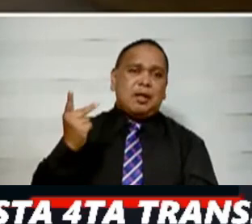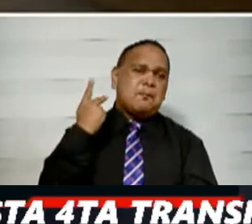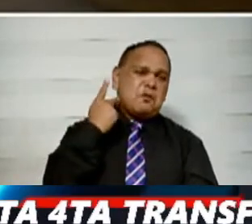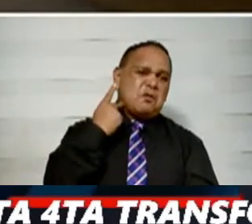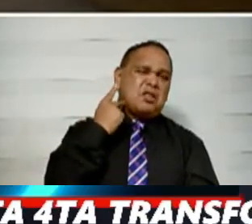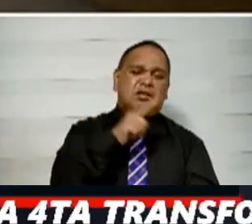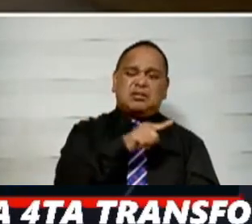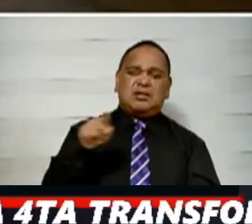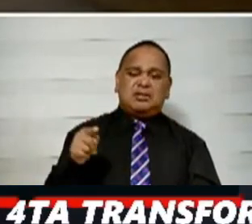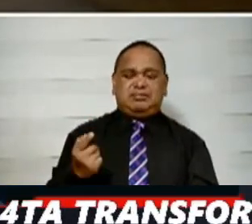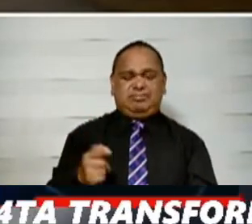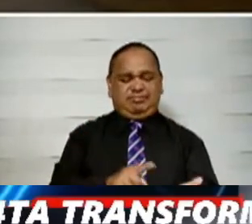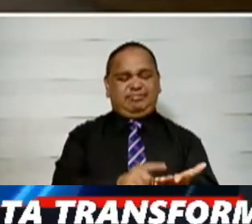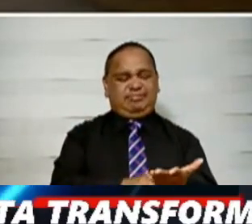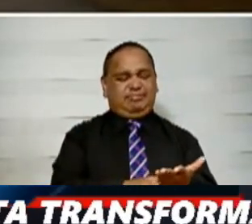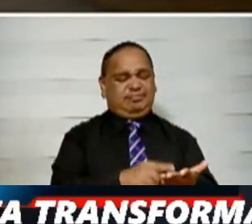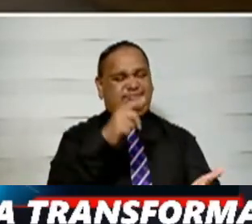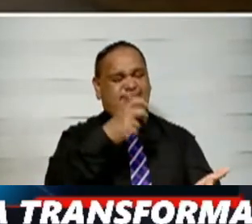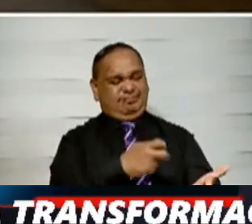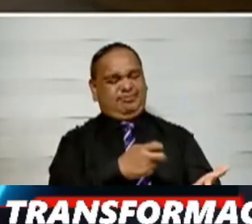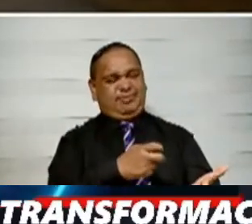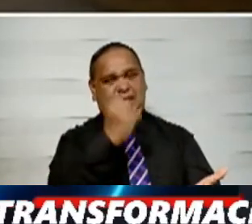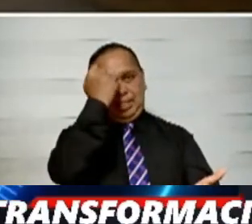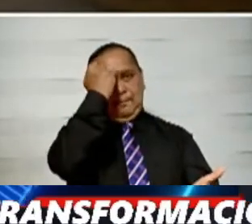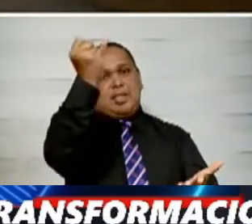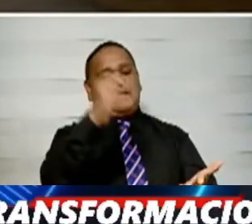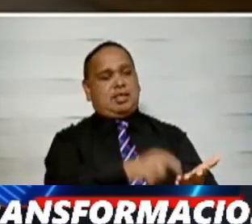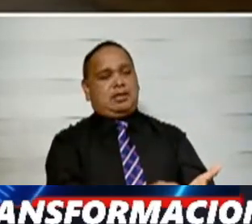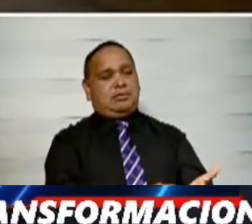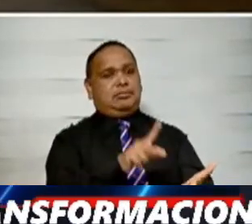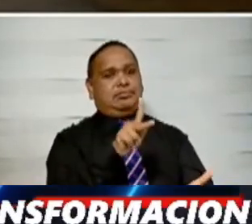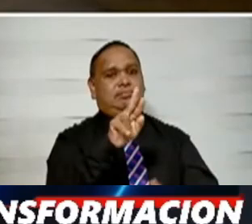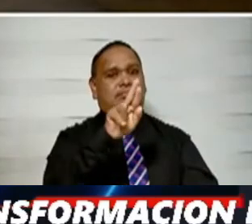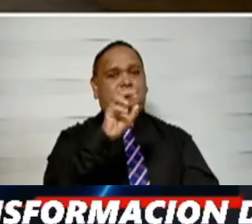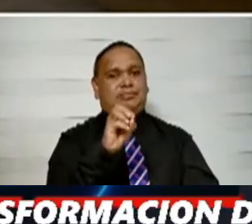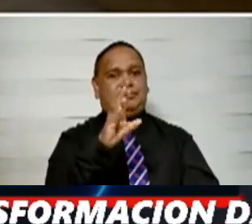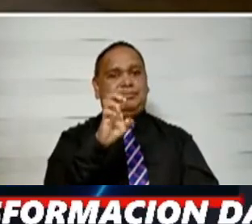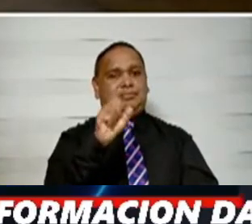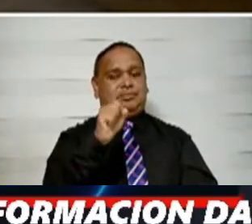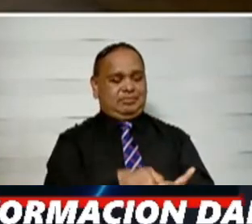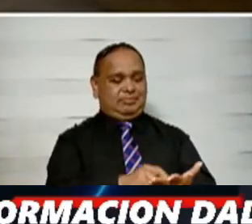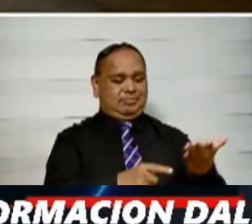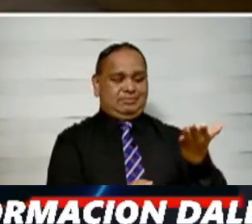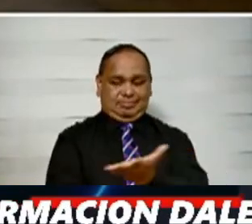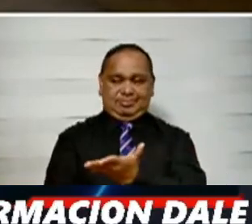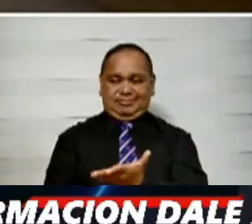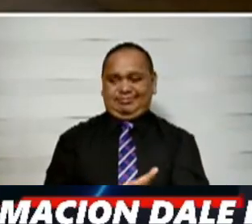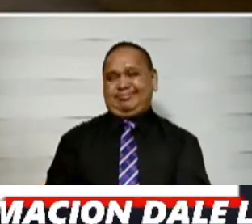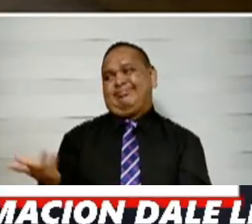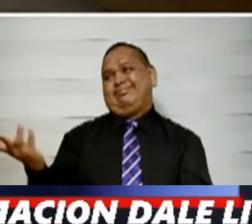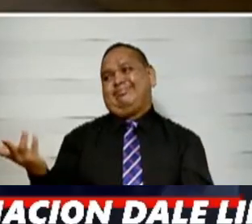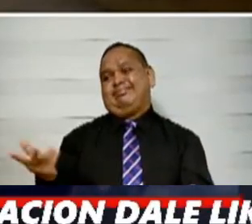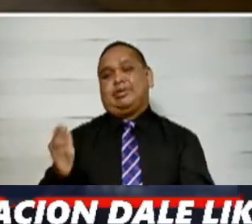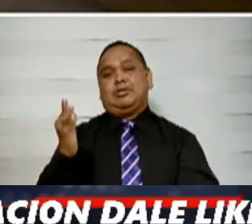se huele cuando un chat está completamente inventado. Y si lo saca Proceso, pues todavía más, ¿no? Y si lo saca, ahorita vamos a escucharlo